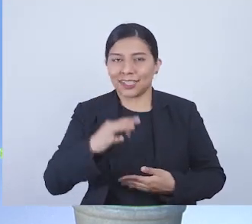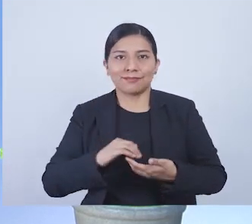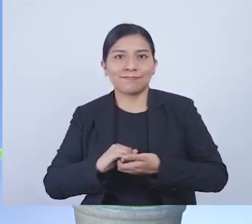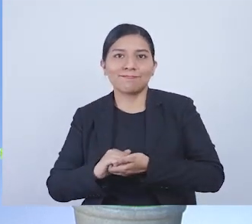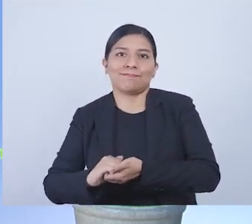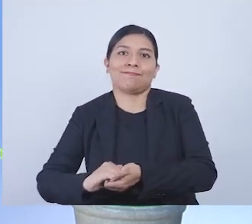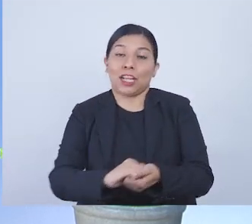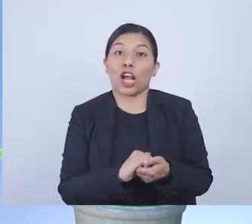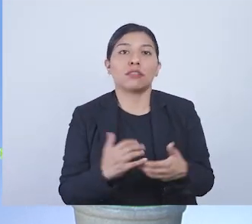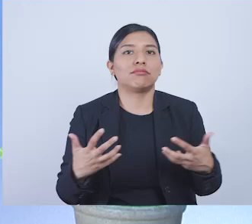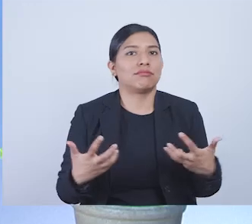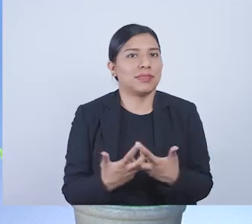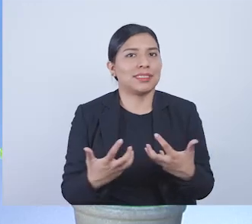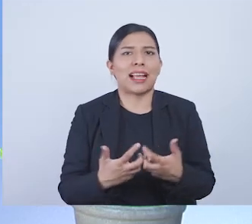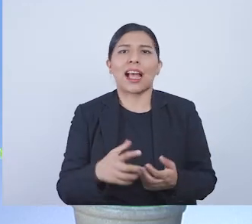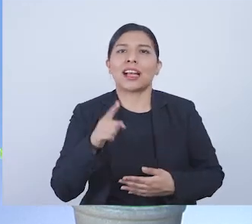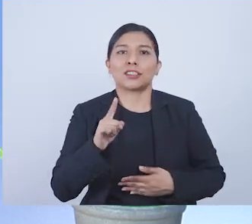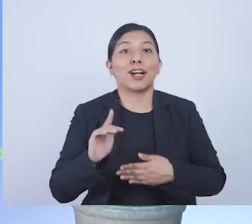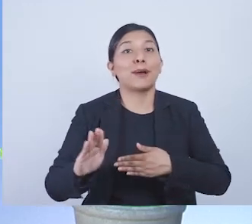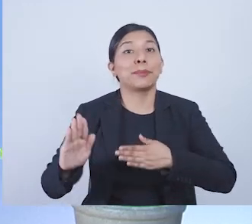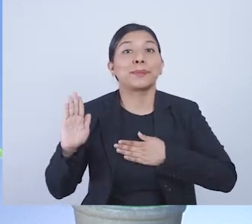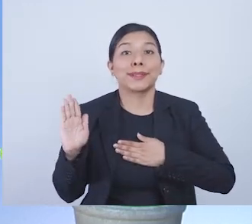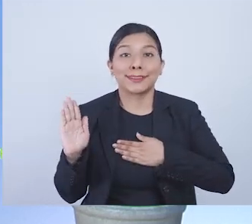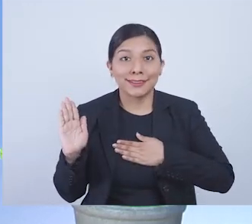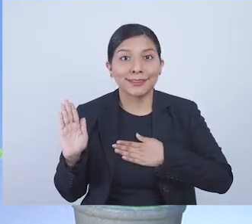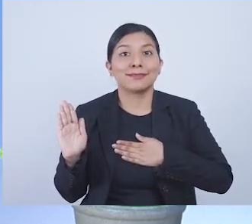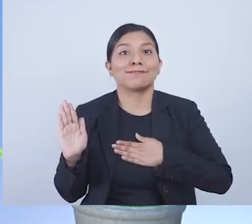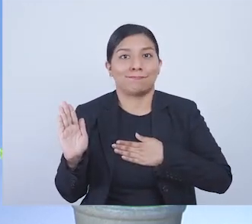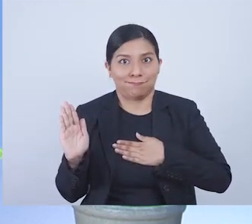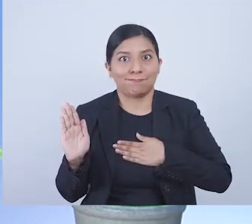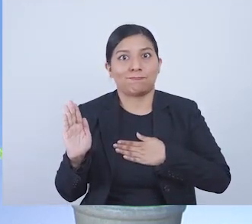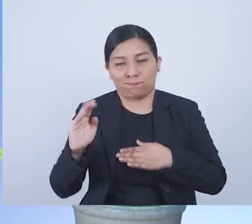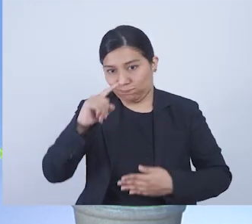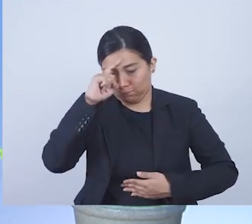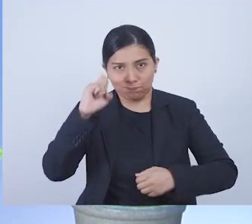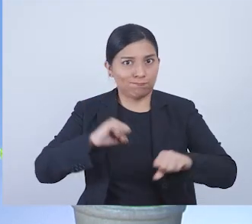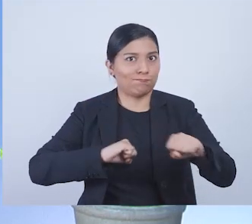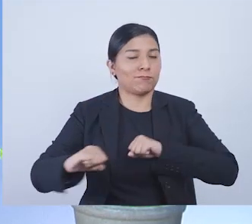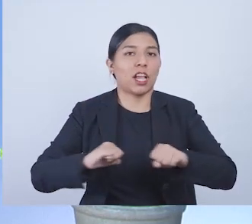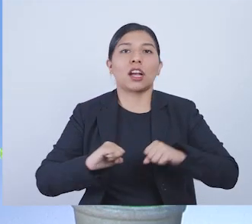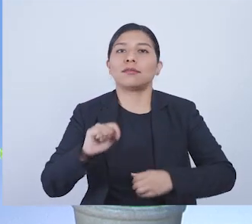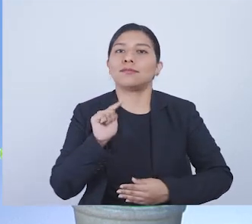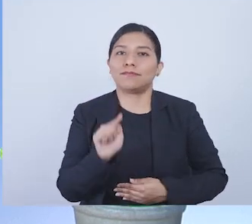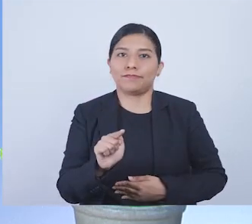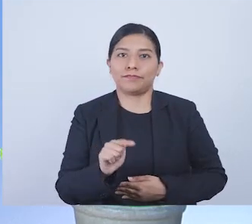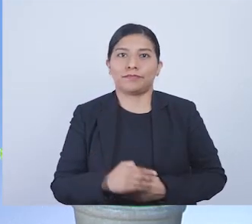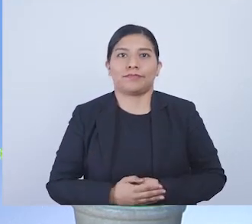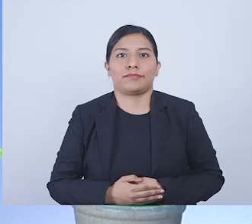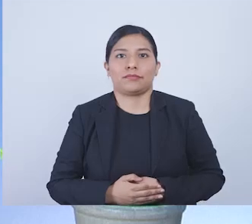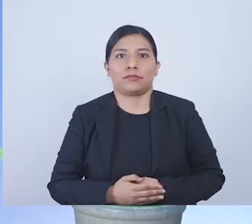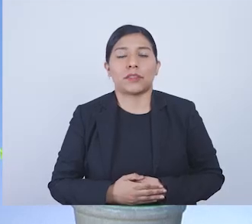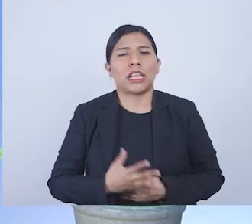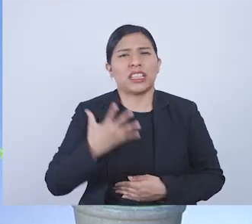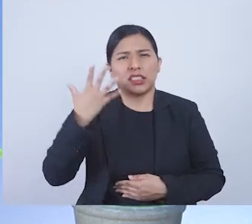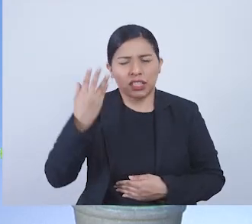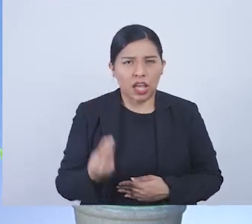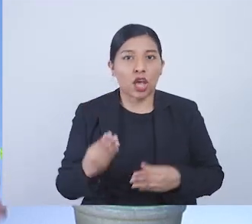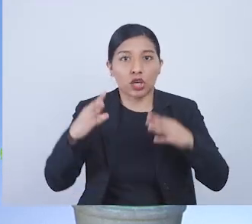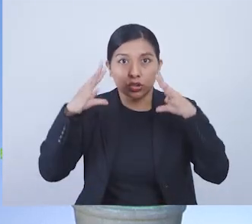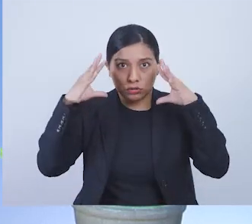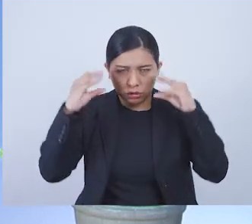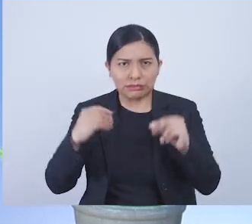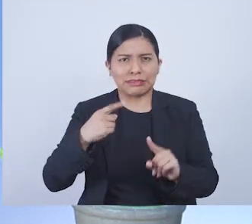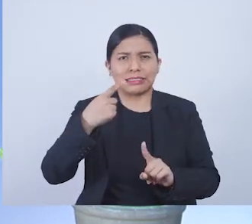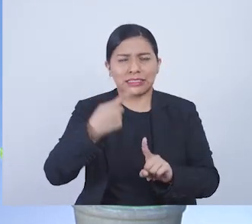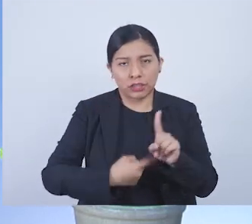los compañeros en ese compromiso de trabajar con estos niveles, trabajando día, noche,